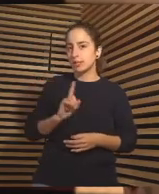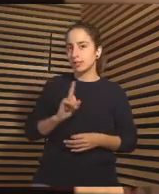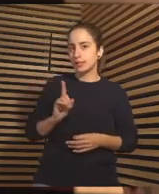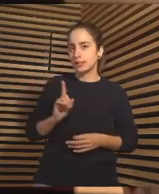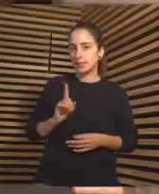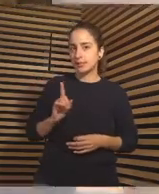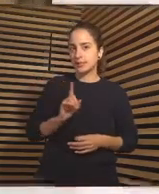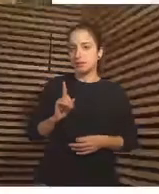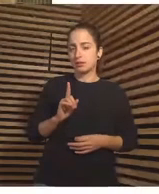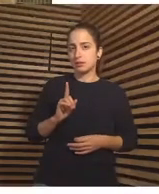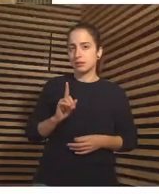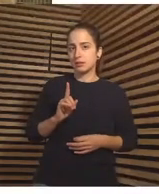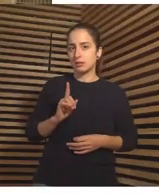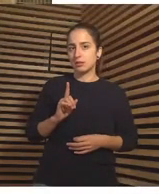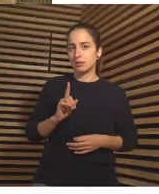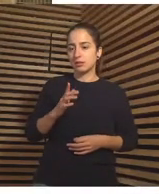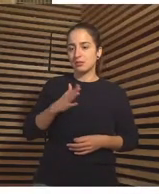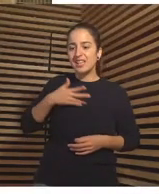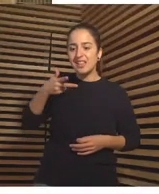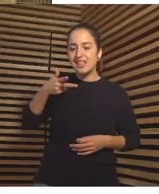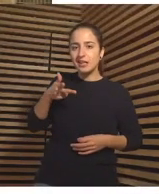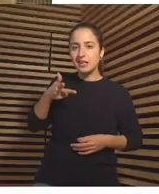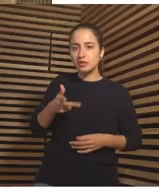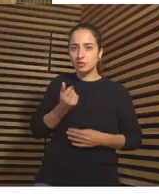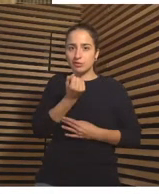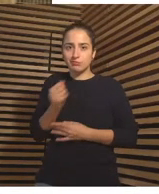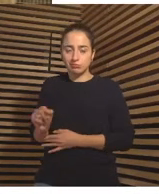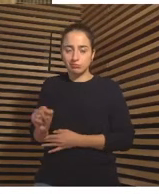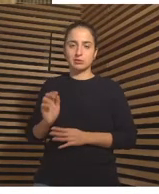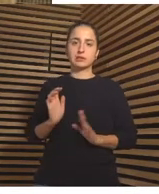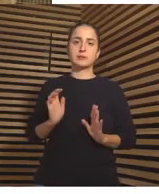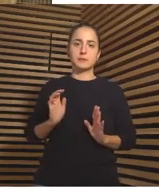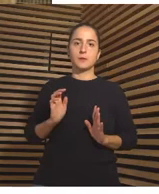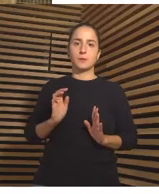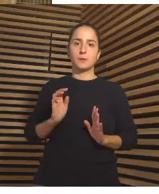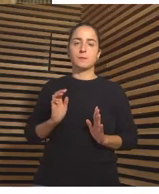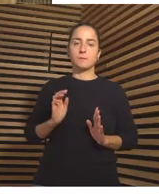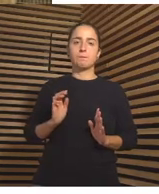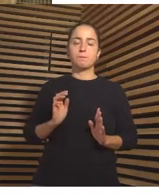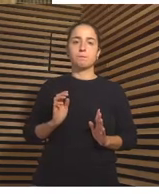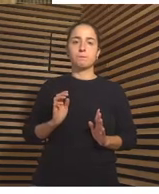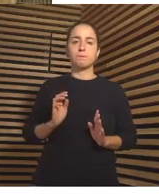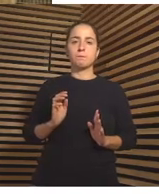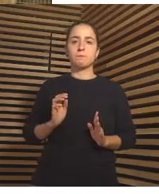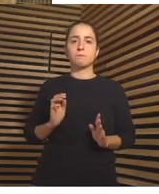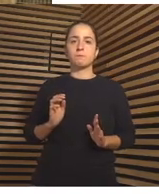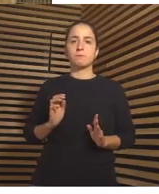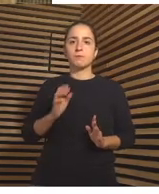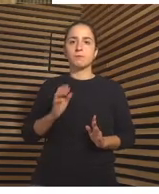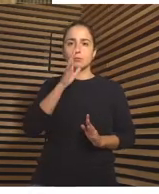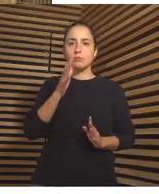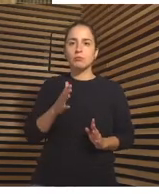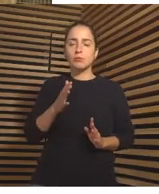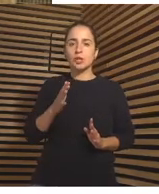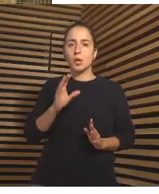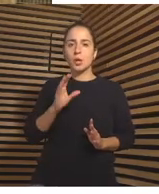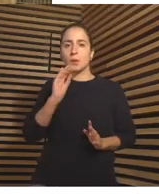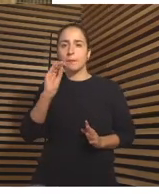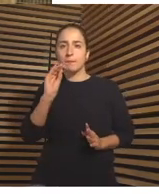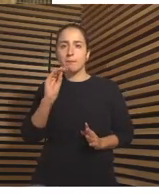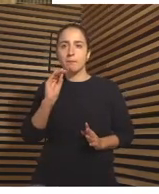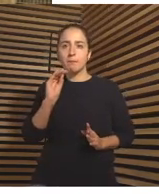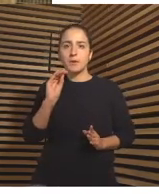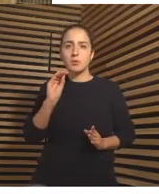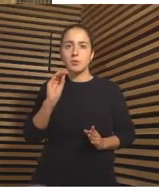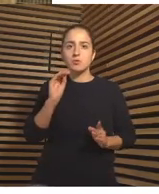Se está violando mi domicilio. Porque alguien puede dormir con una terraza debajo a